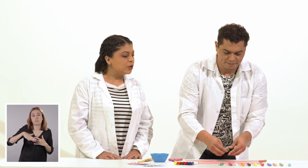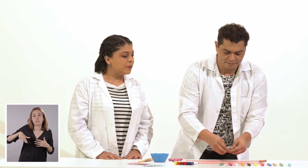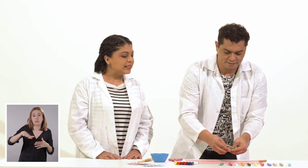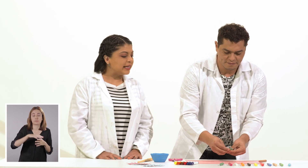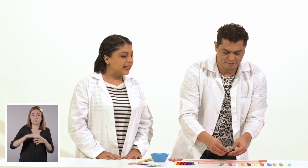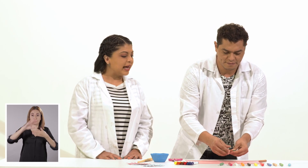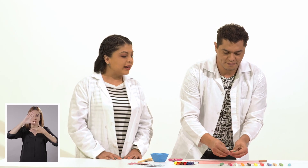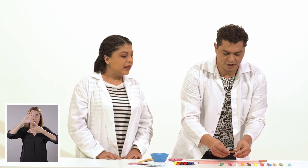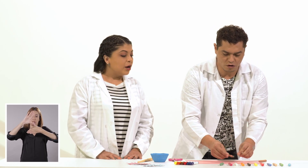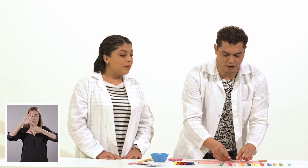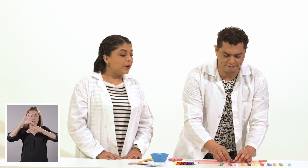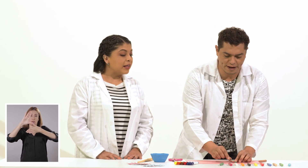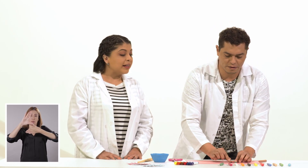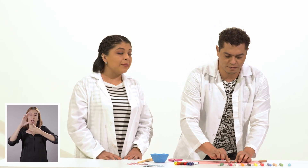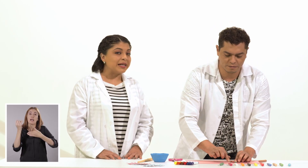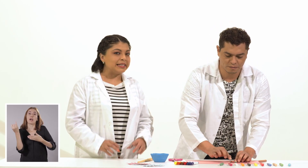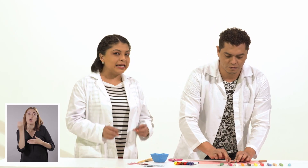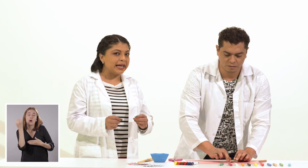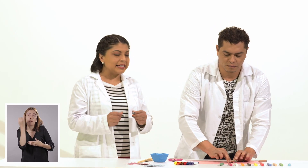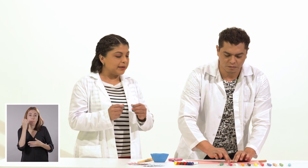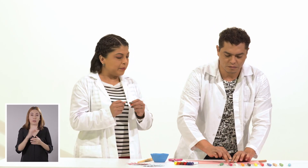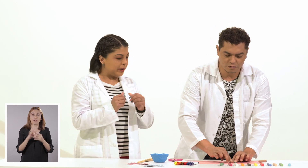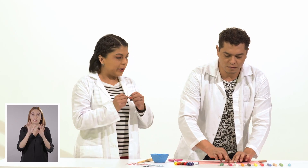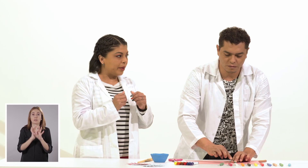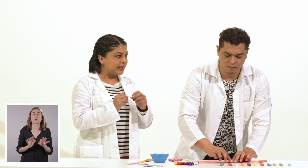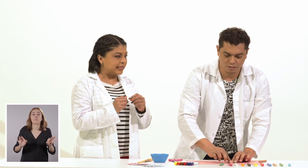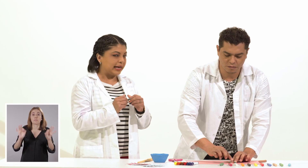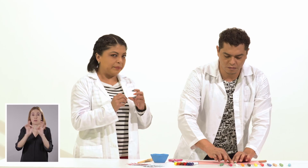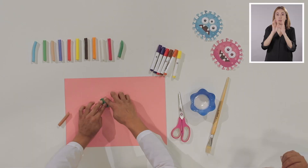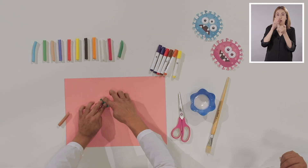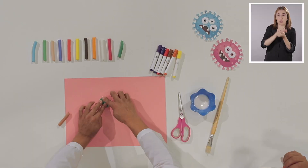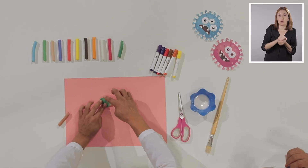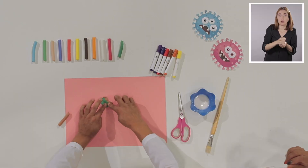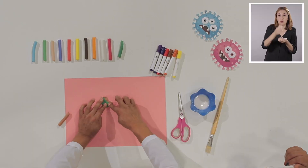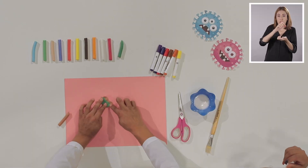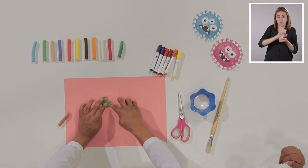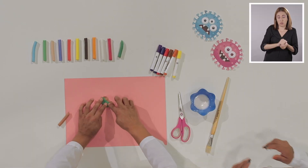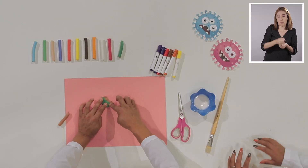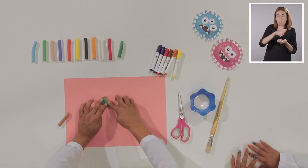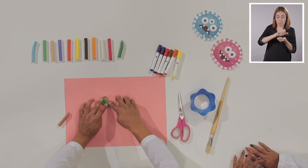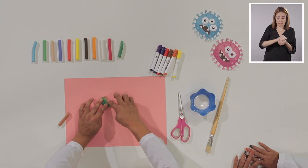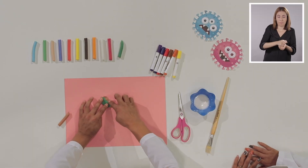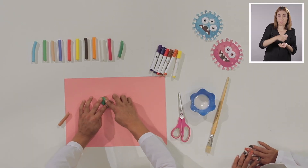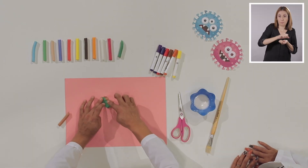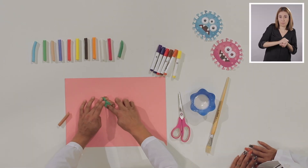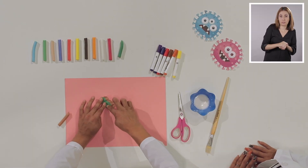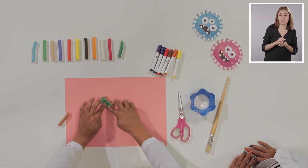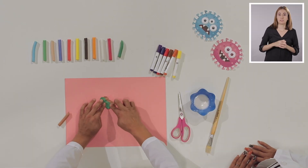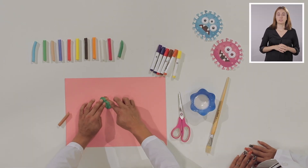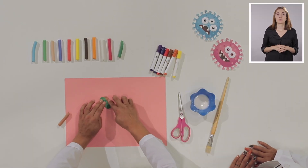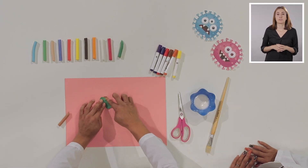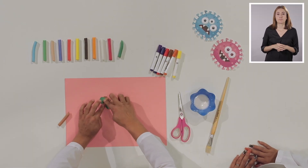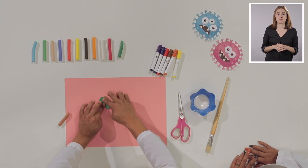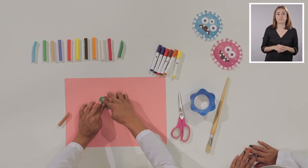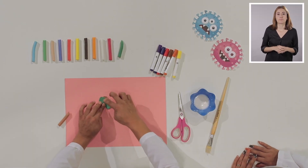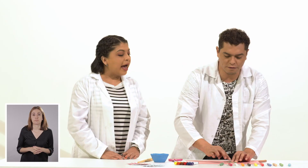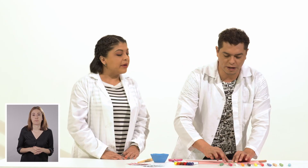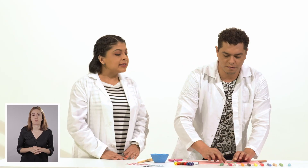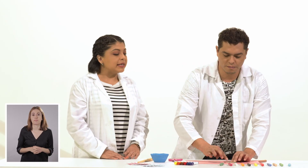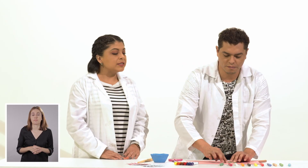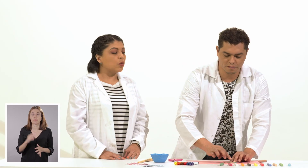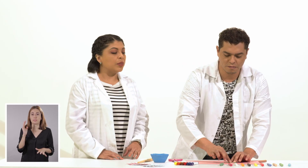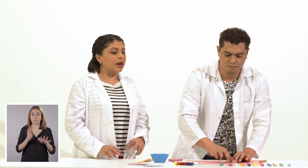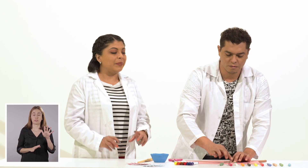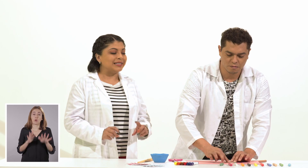ver, Pancho nos va a enseñar. Lo importante en la plastilina es también primero amasar para que se haga suavecita. ¿Sabes un truco? ¿Cuál,